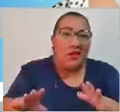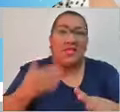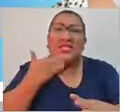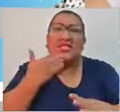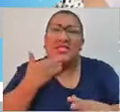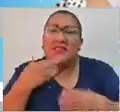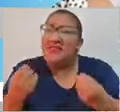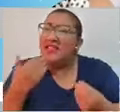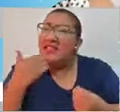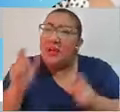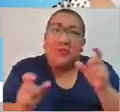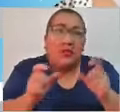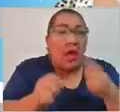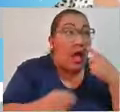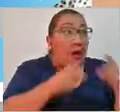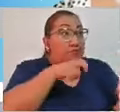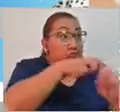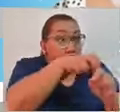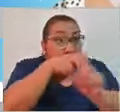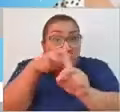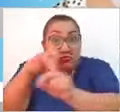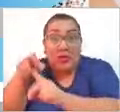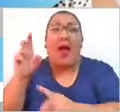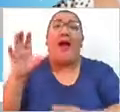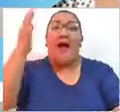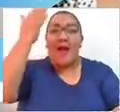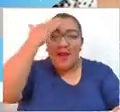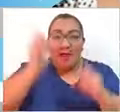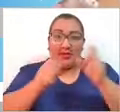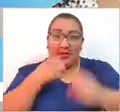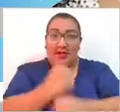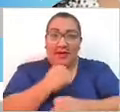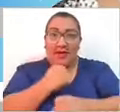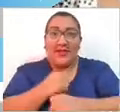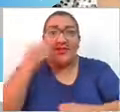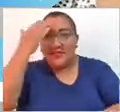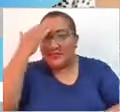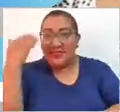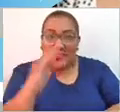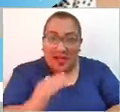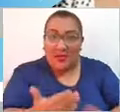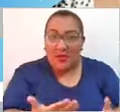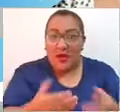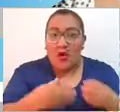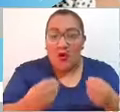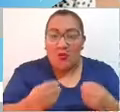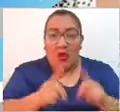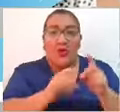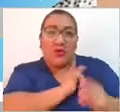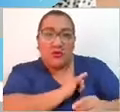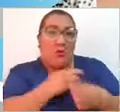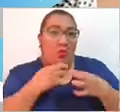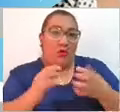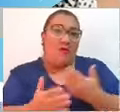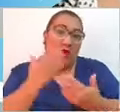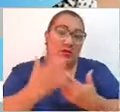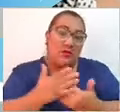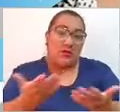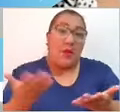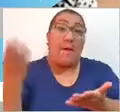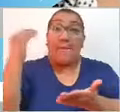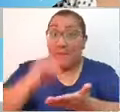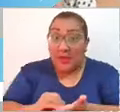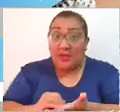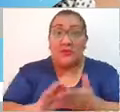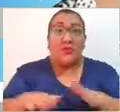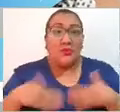perciben esta problemática los trabajadores y trabajadoras de mi empresa o de la entidad pública. Incluso